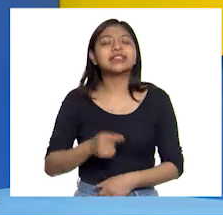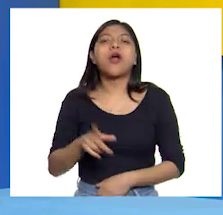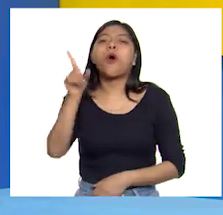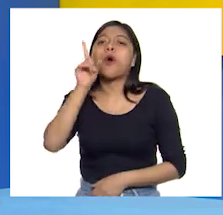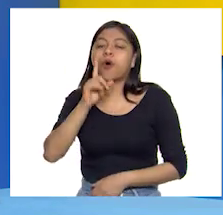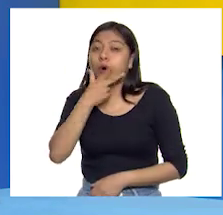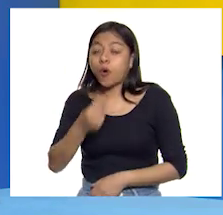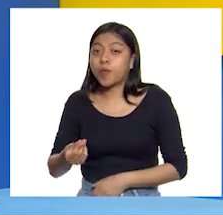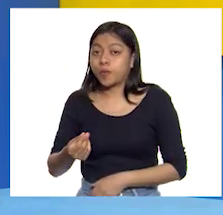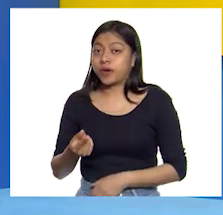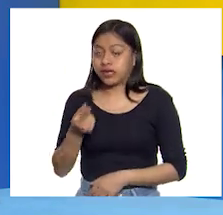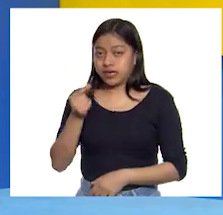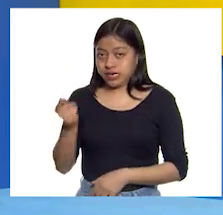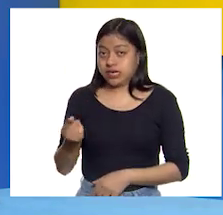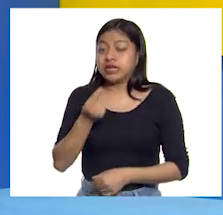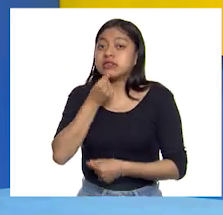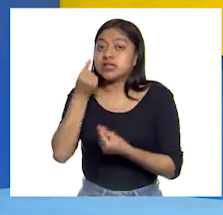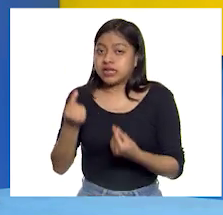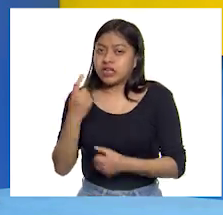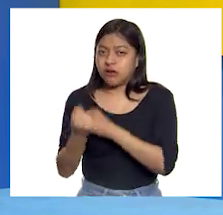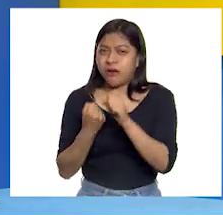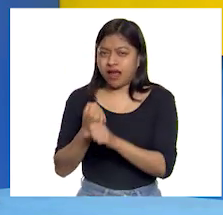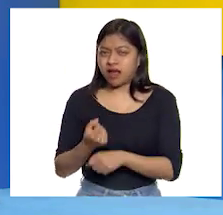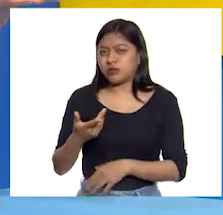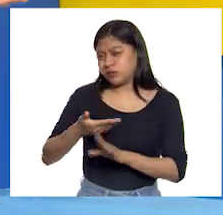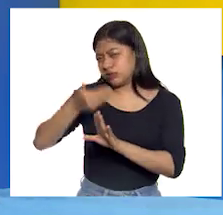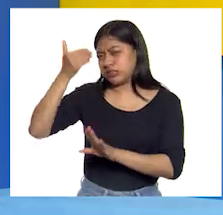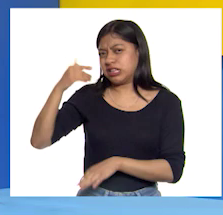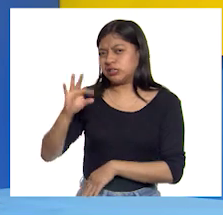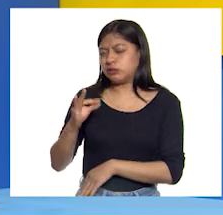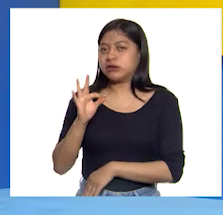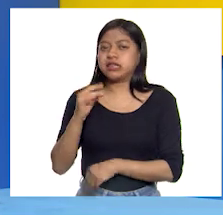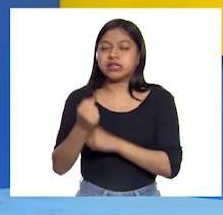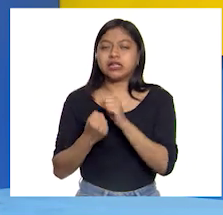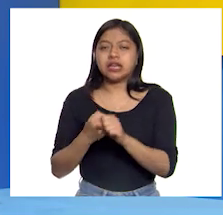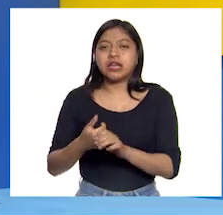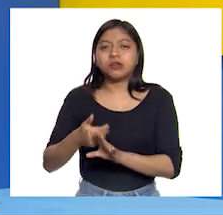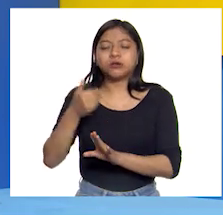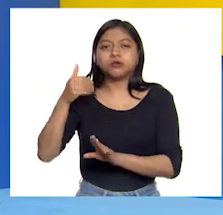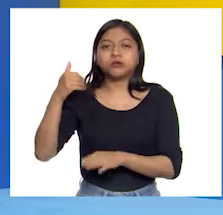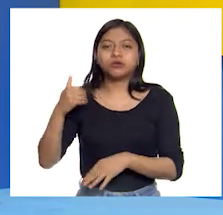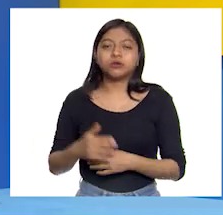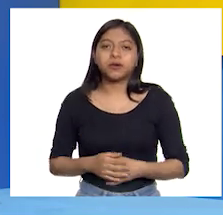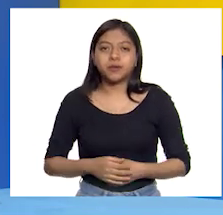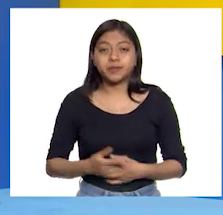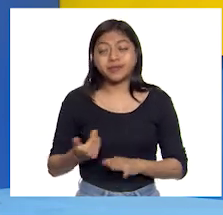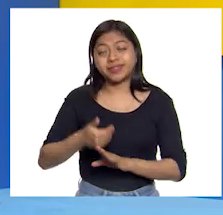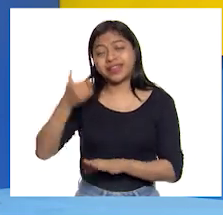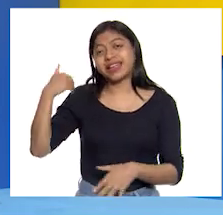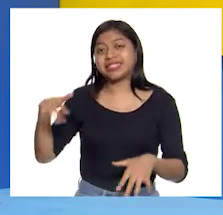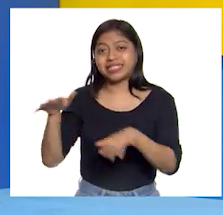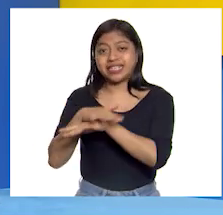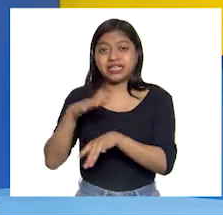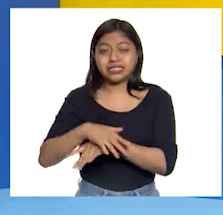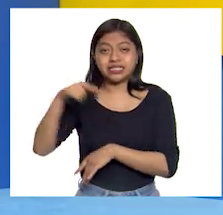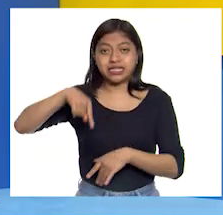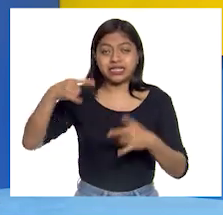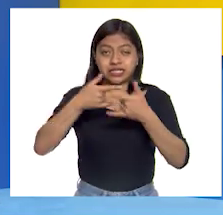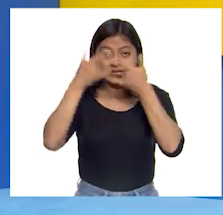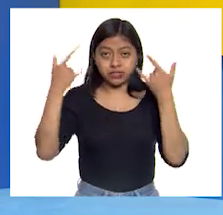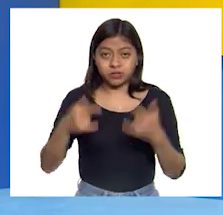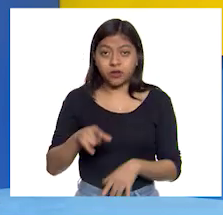México a finales de los años 40 y que día a día se sorprende por los cambios que estaba viviendo nuestro país en aquella época. Les